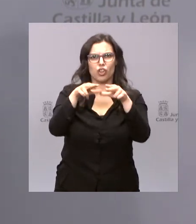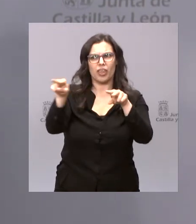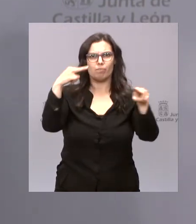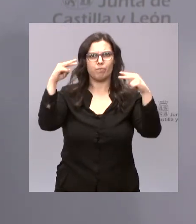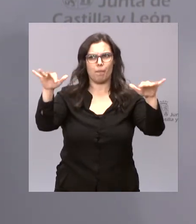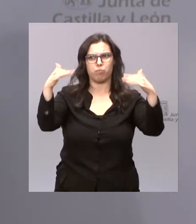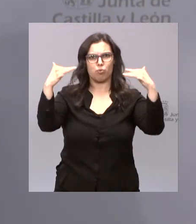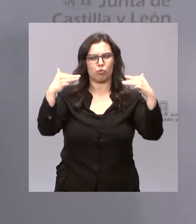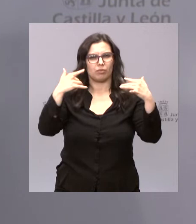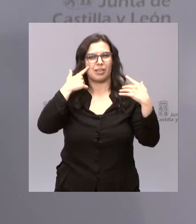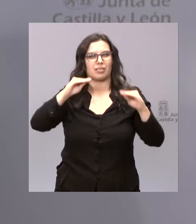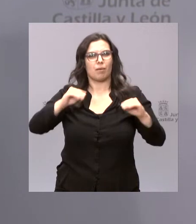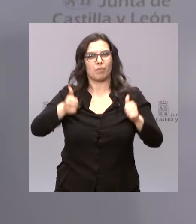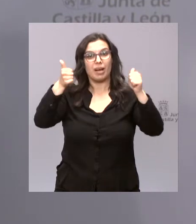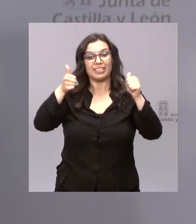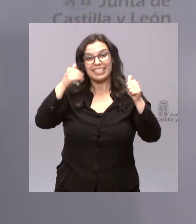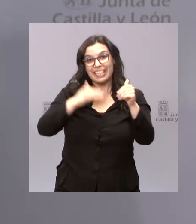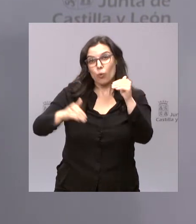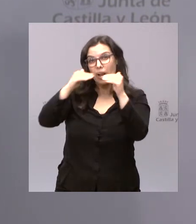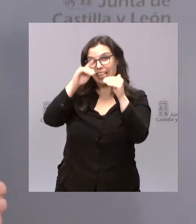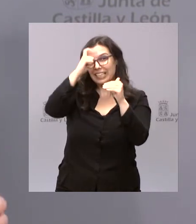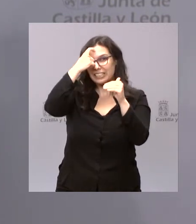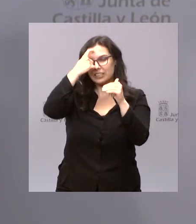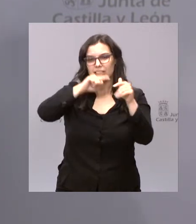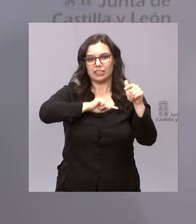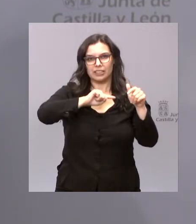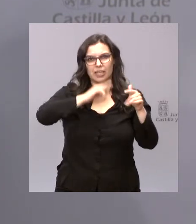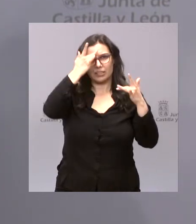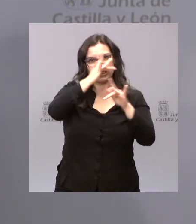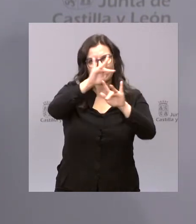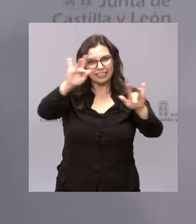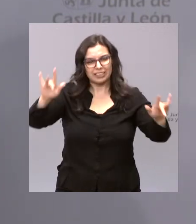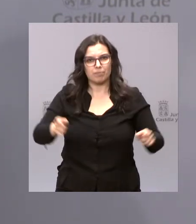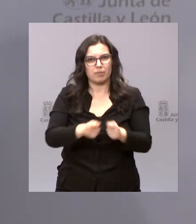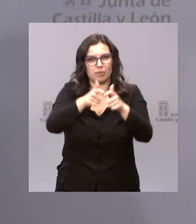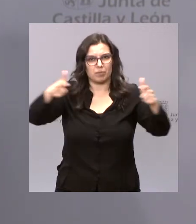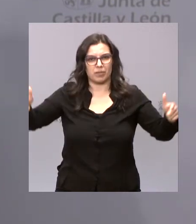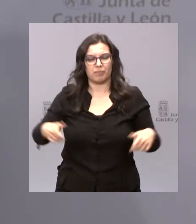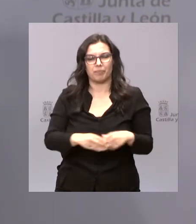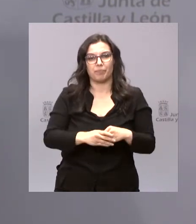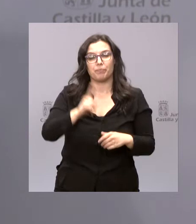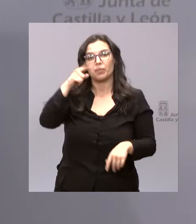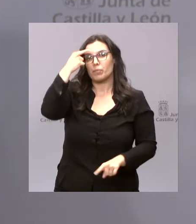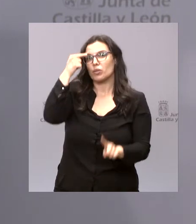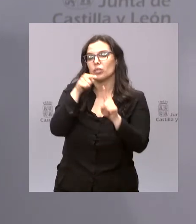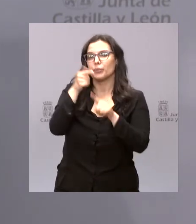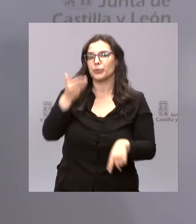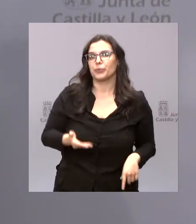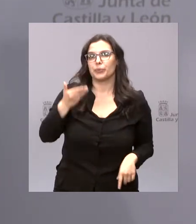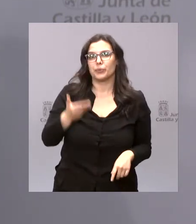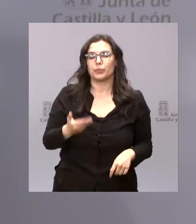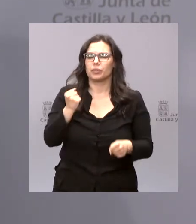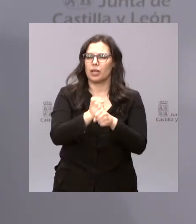la igualdad llegue a todas las personas y a todos los rincones. Para estos objetivos es también fundamental el